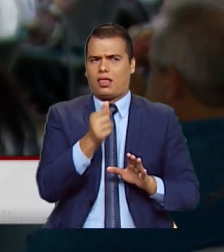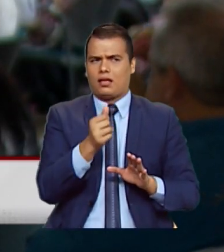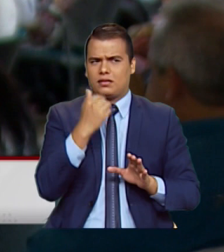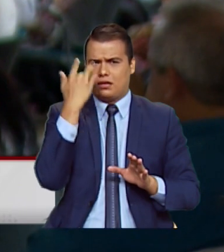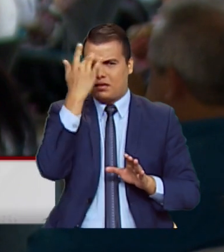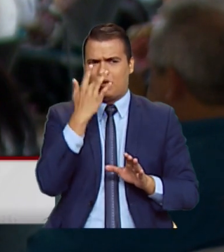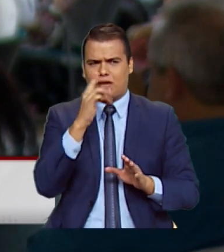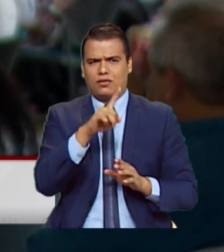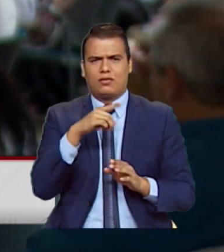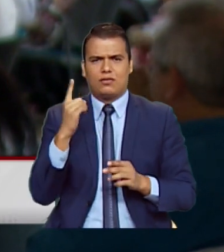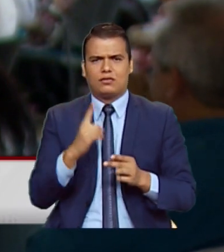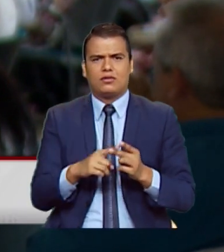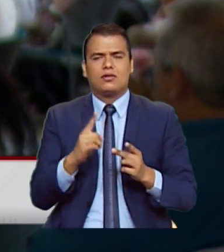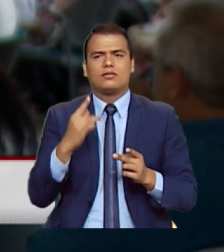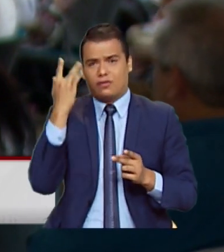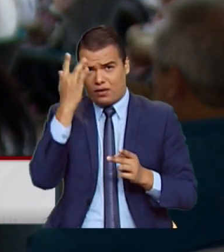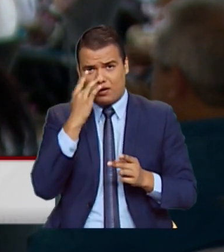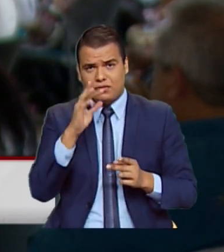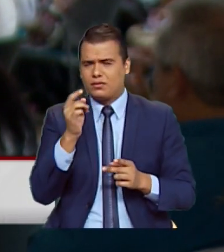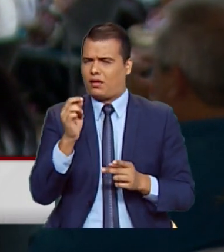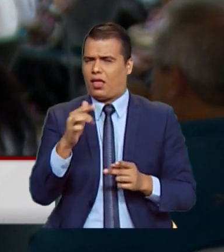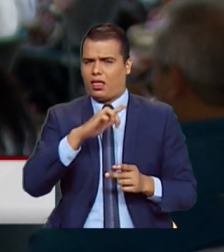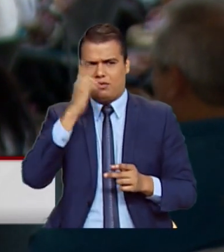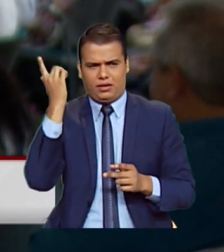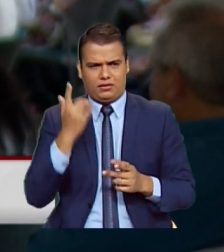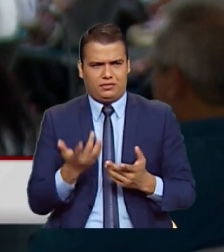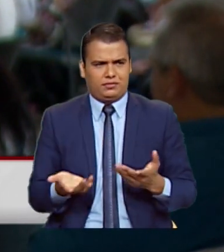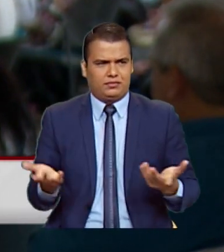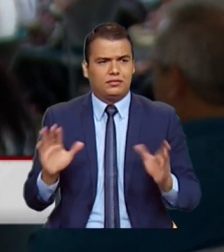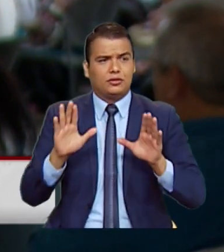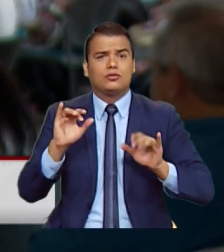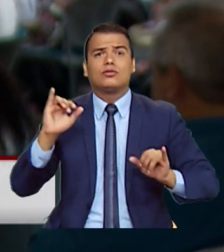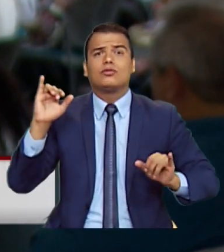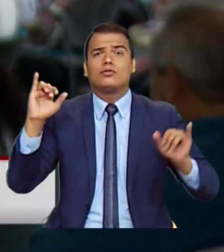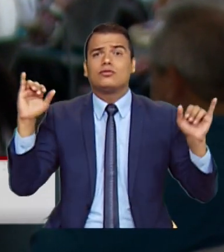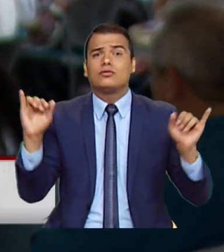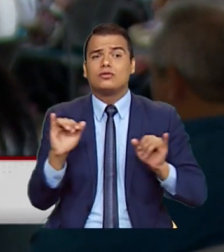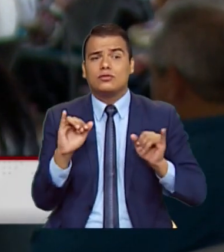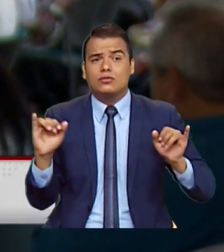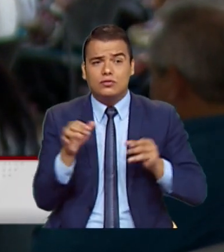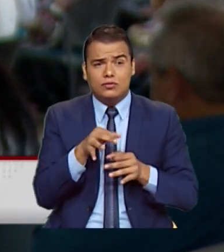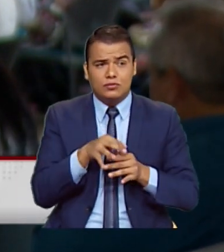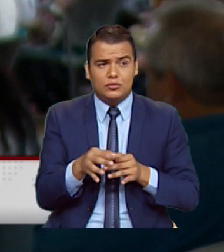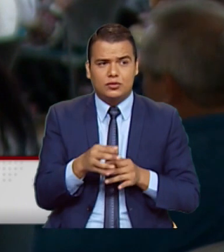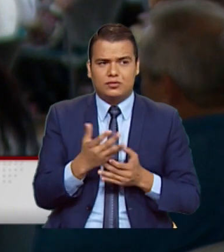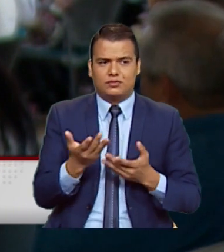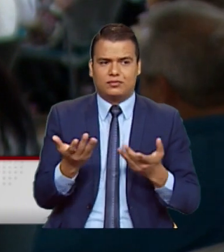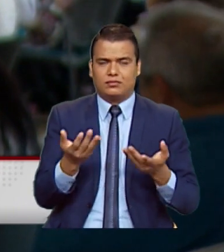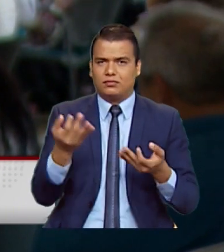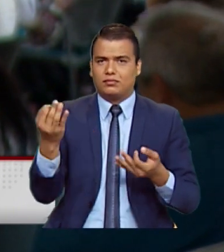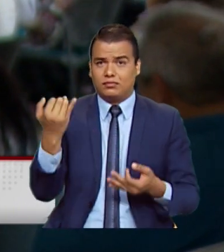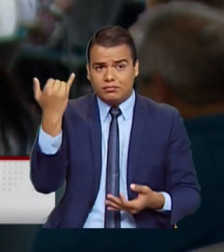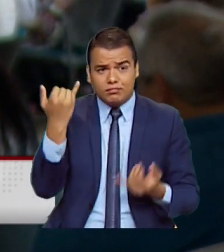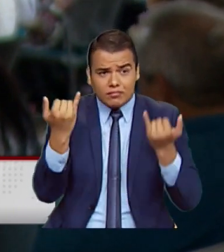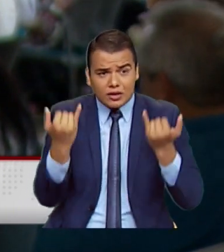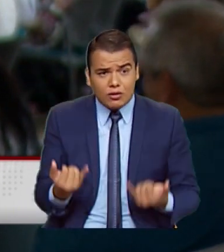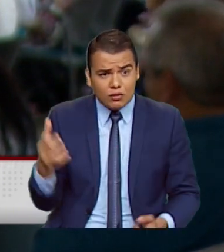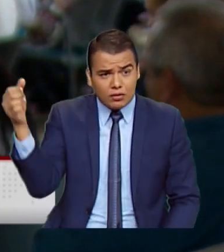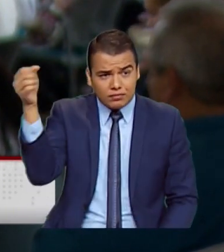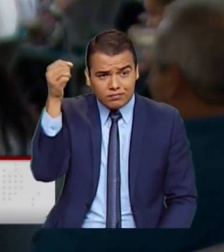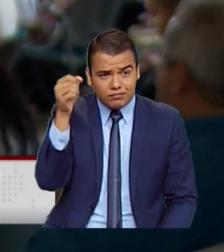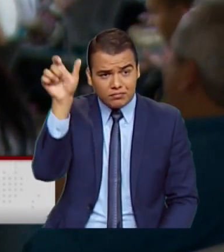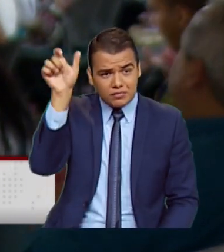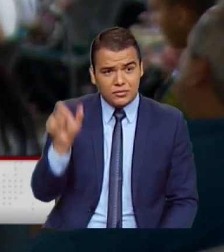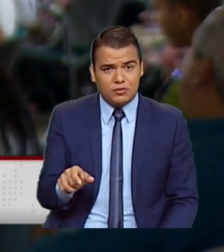de la oposición o del continuismo del municipio tocó que simplemente lo ha traído a este señor que ni siquiera vive en